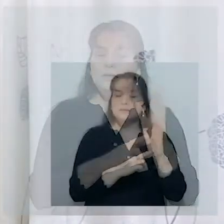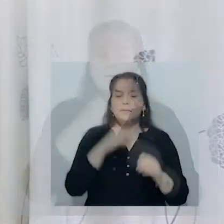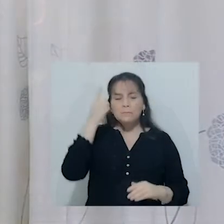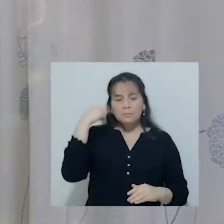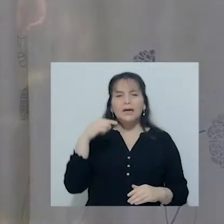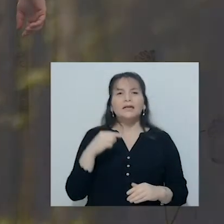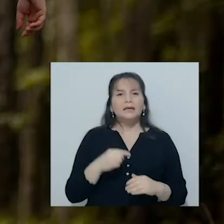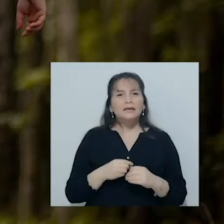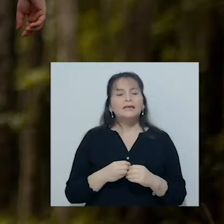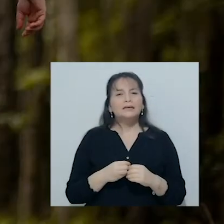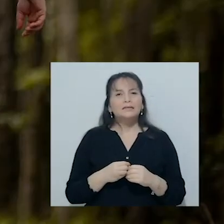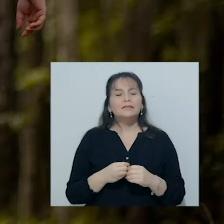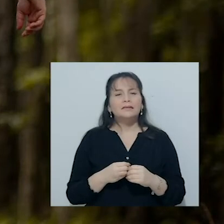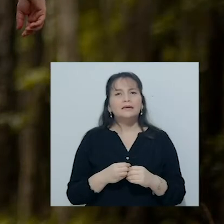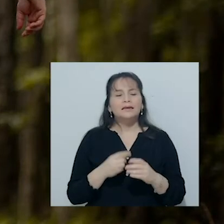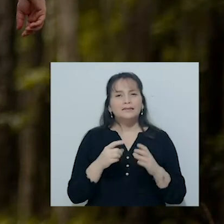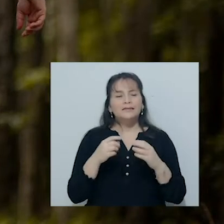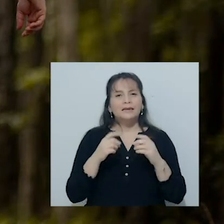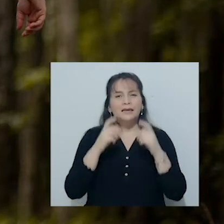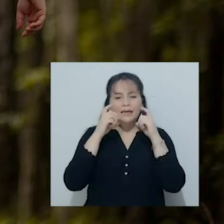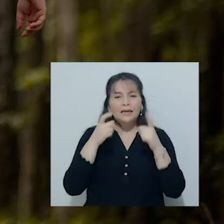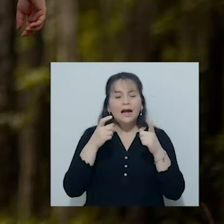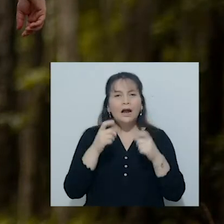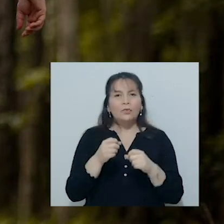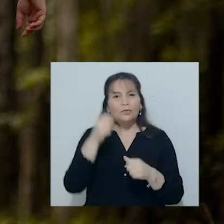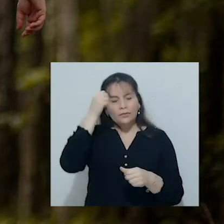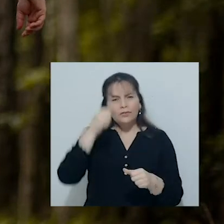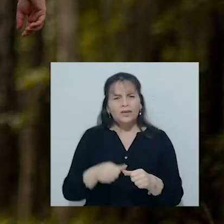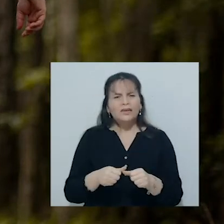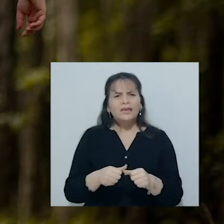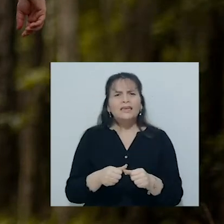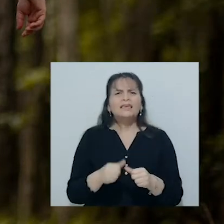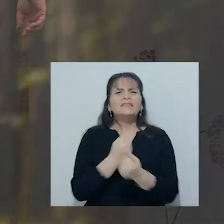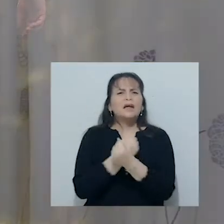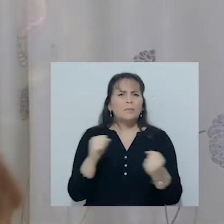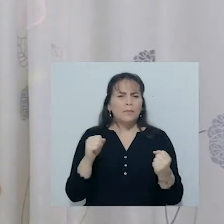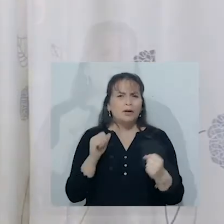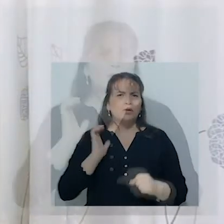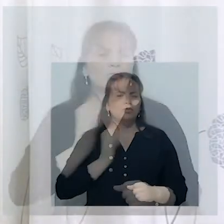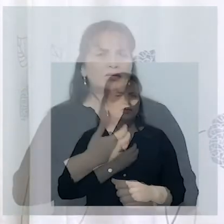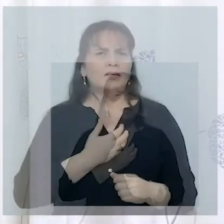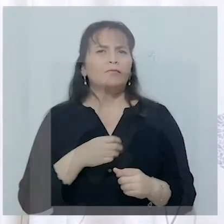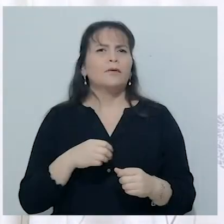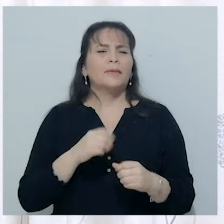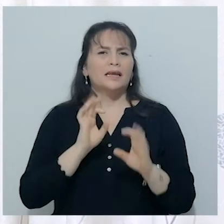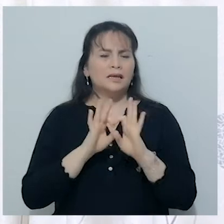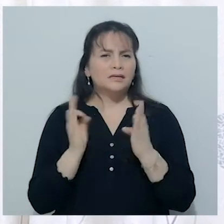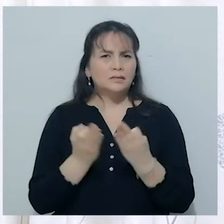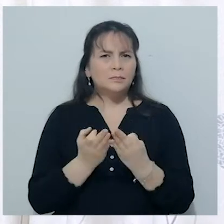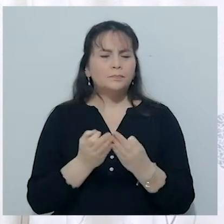rápidamente algunas reglas para dejar este legado de fe, para salvaguardar a nuestra familia de la